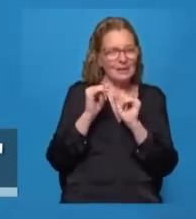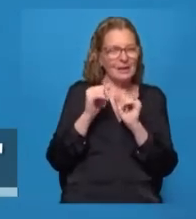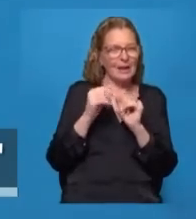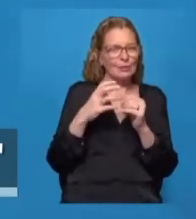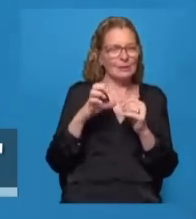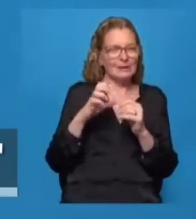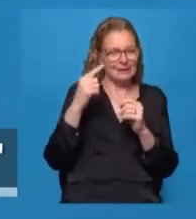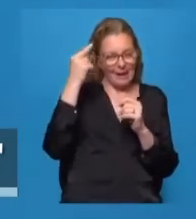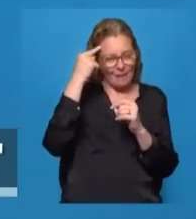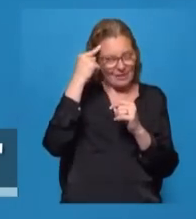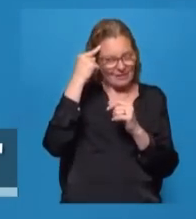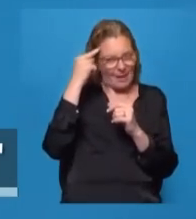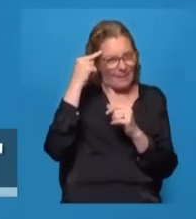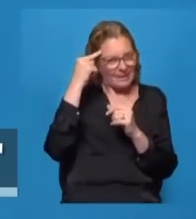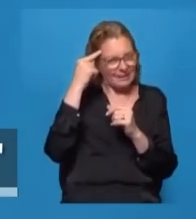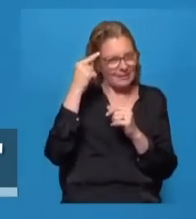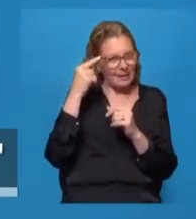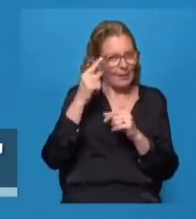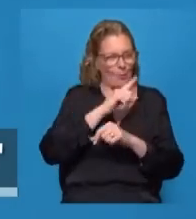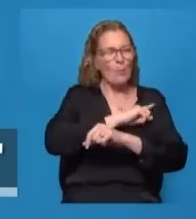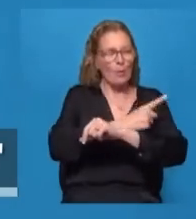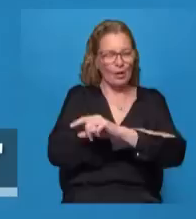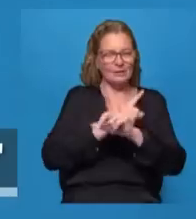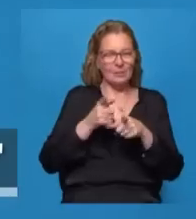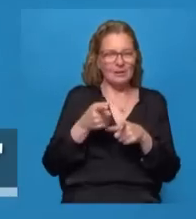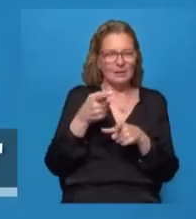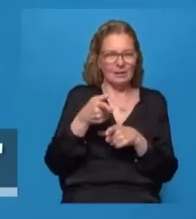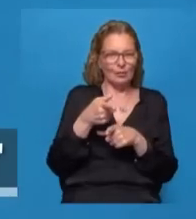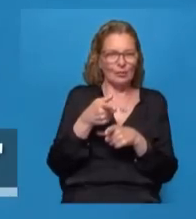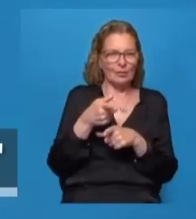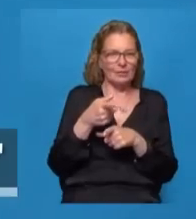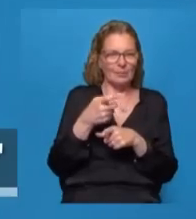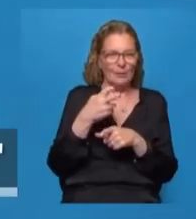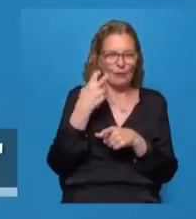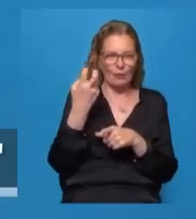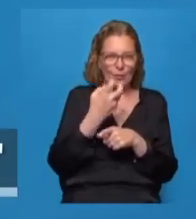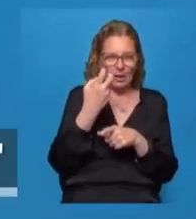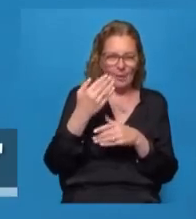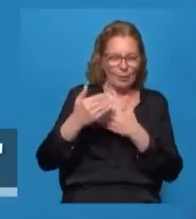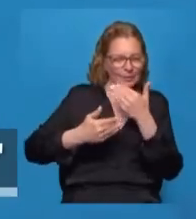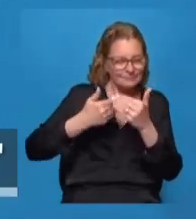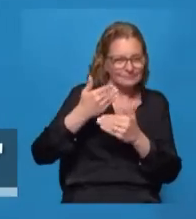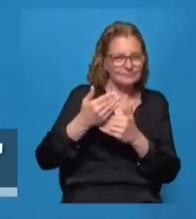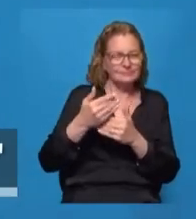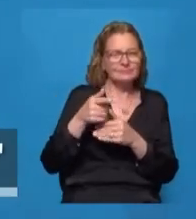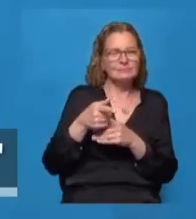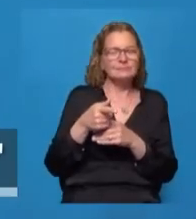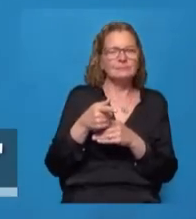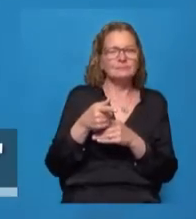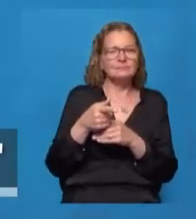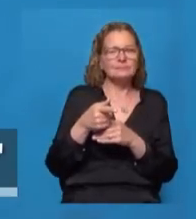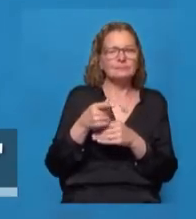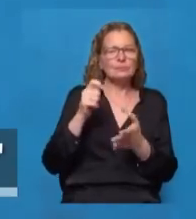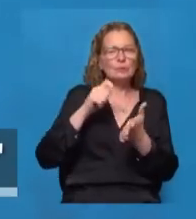energía su cabeza tienen poder también y eso es lo que estamos tratando de desarrollar Bueno A propósito no de esto no de